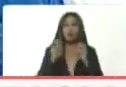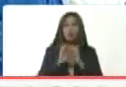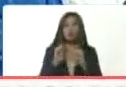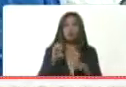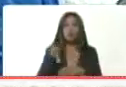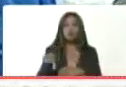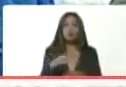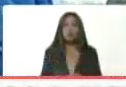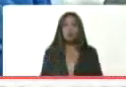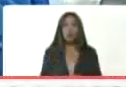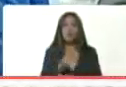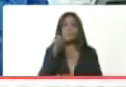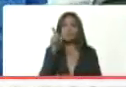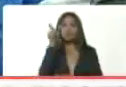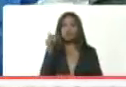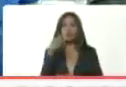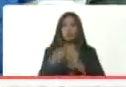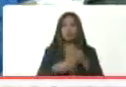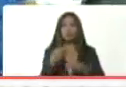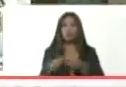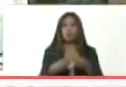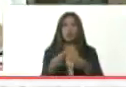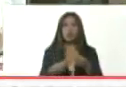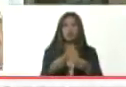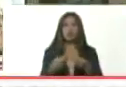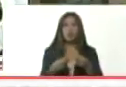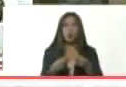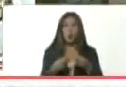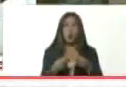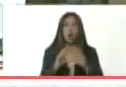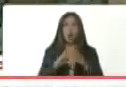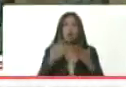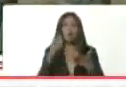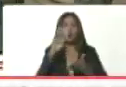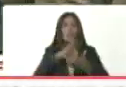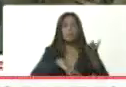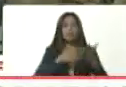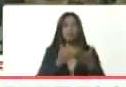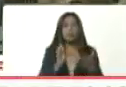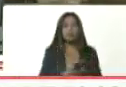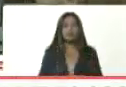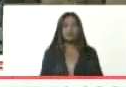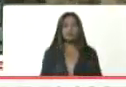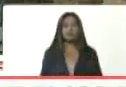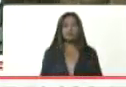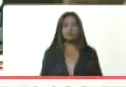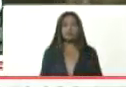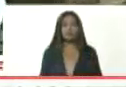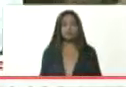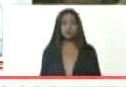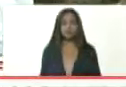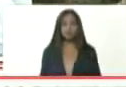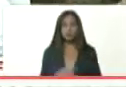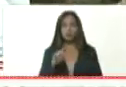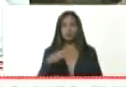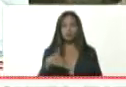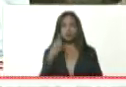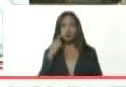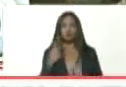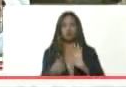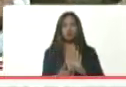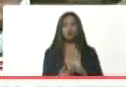bueno aquí está la autora de este libro de educación de matemáticas y aquí también puedo mostrar los libros de la colección